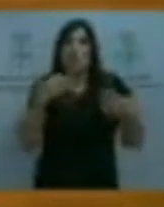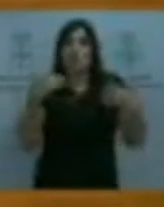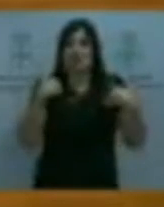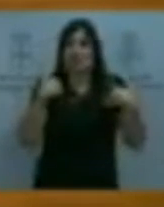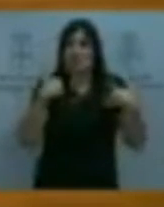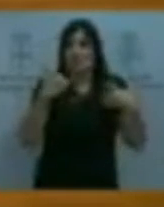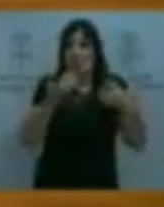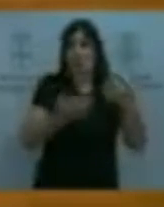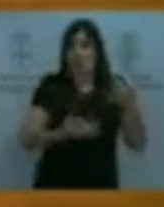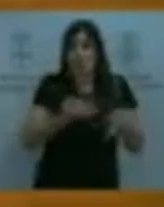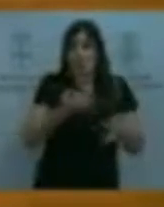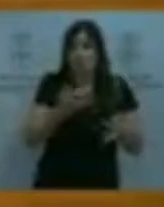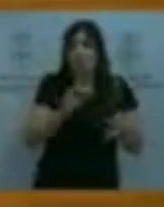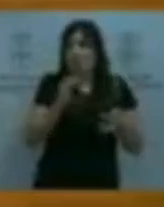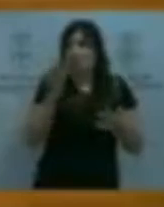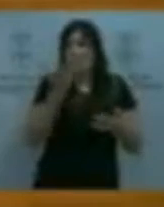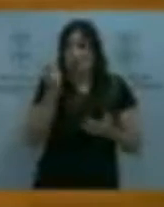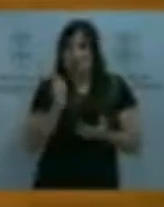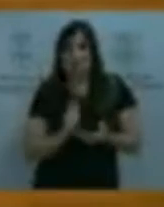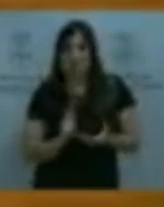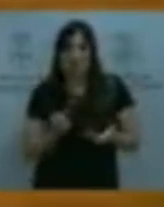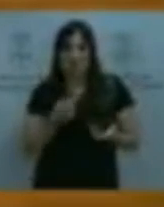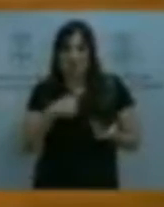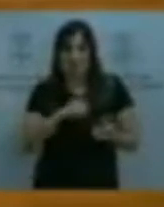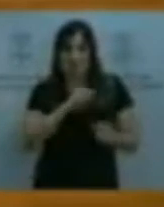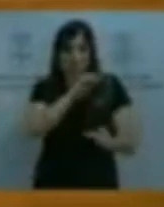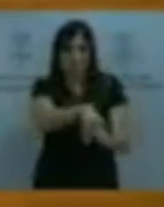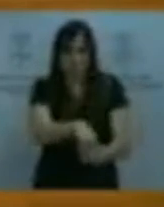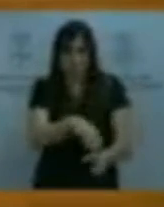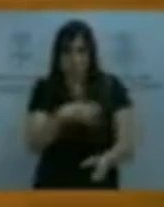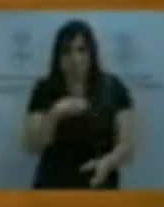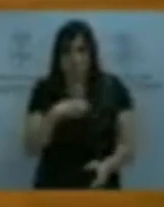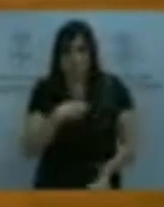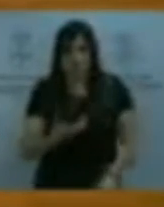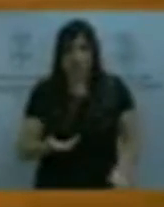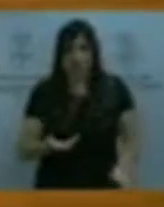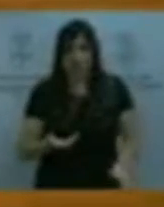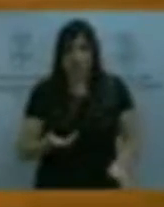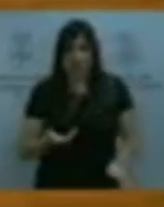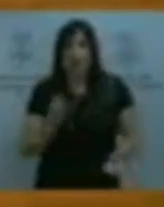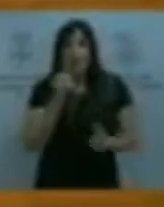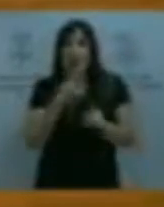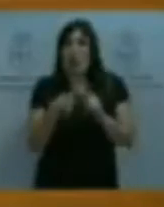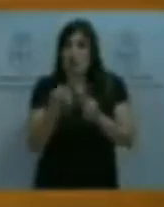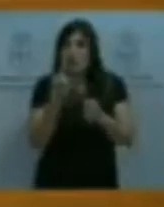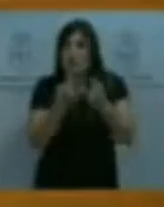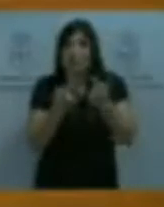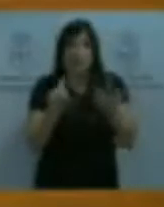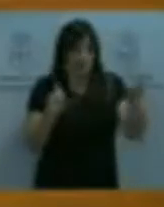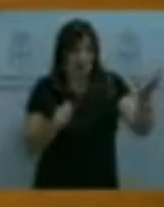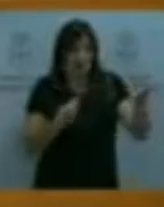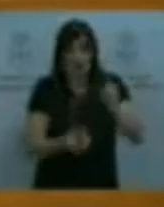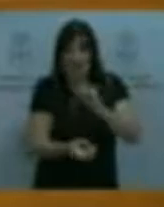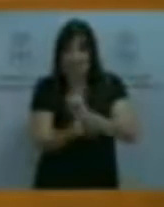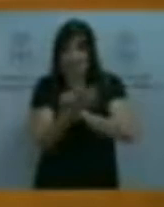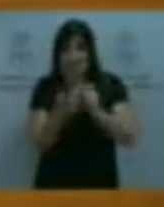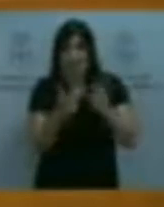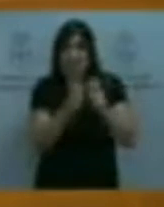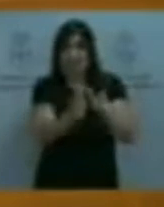profesionales, o como son algunos puntos como la creación que acaban de comentar de una mesa de expertos que no entendemos qué utilidad podría